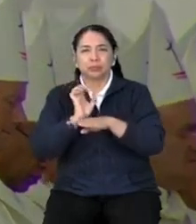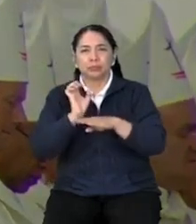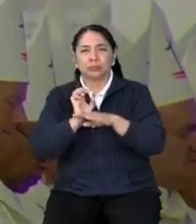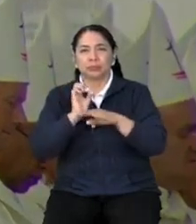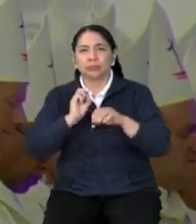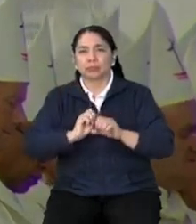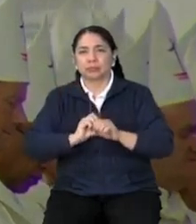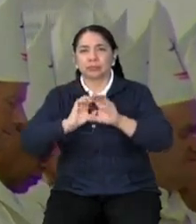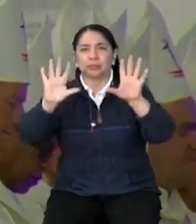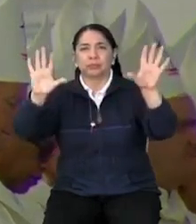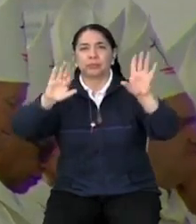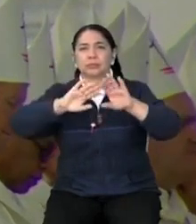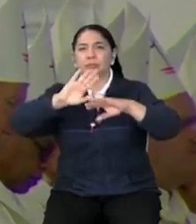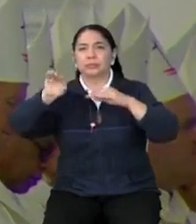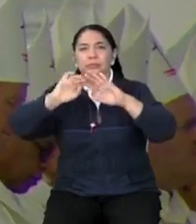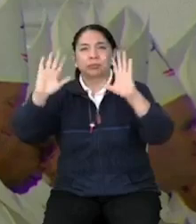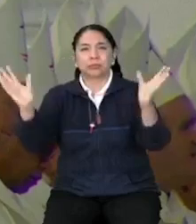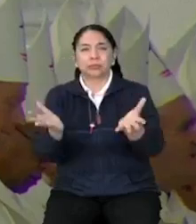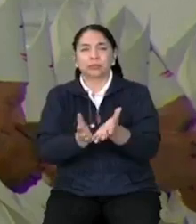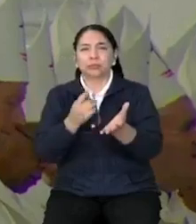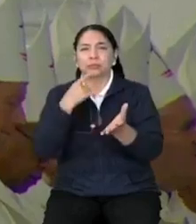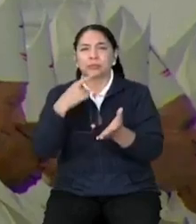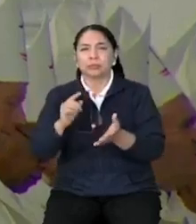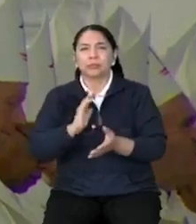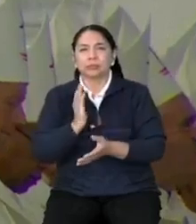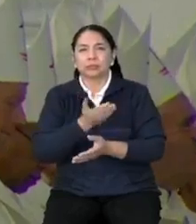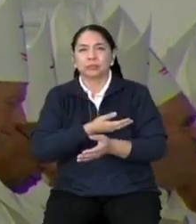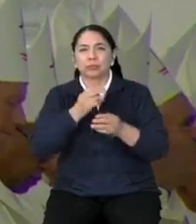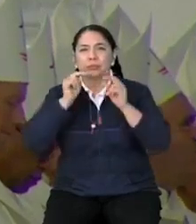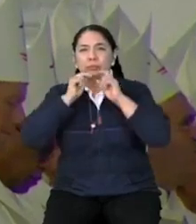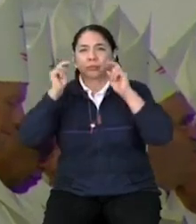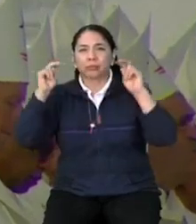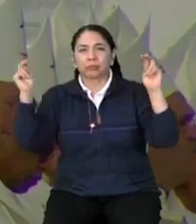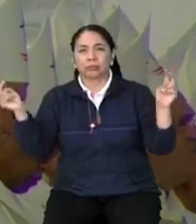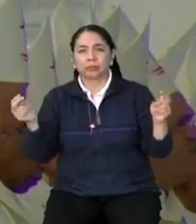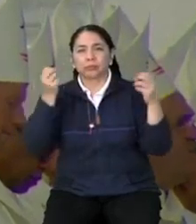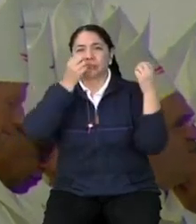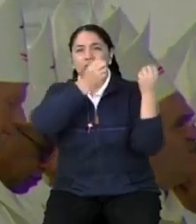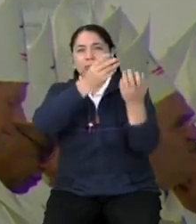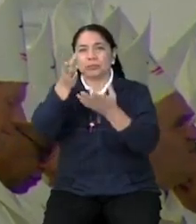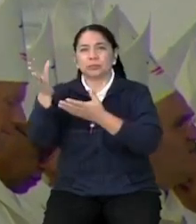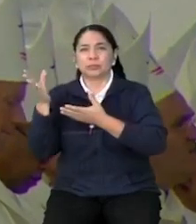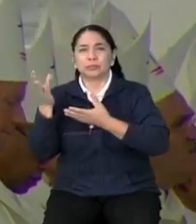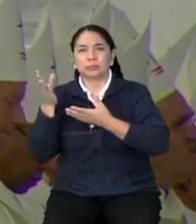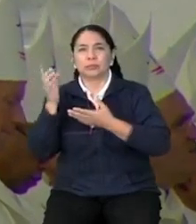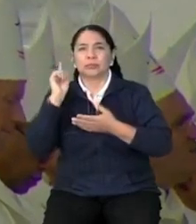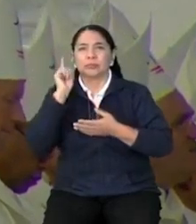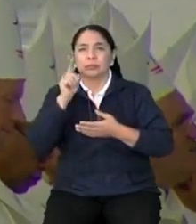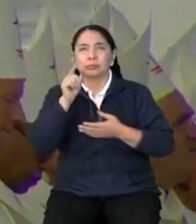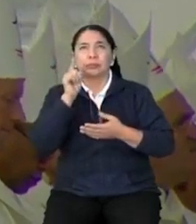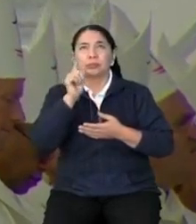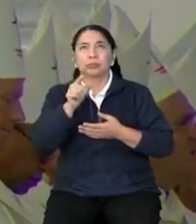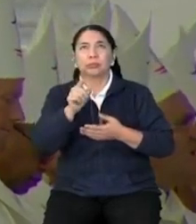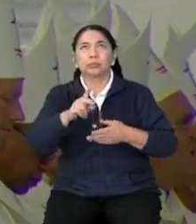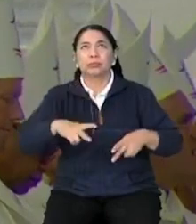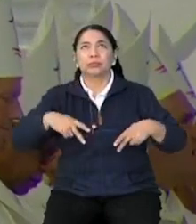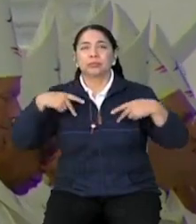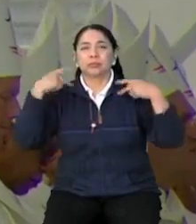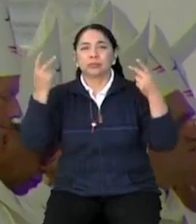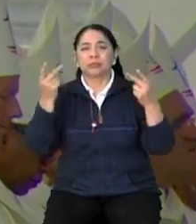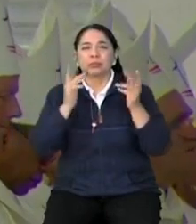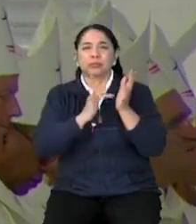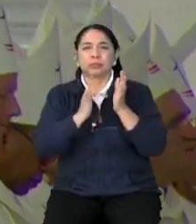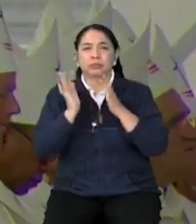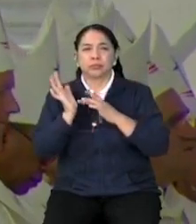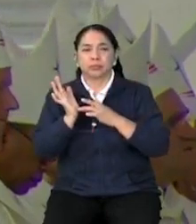mundo entero como dice nuestro himno anunciamos tú eres la vida